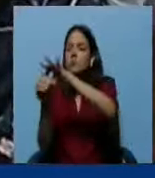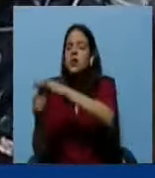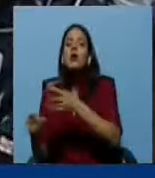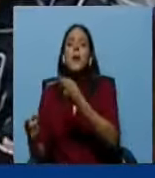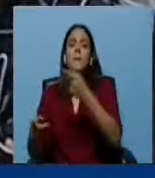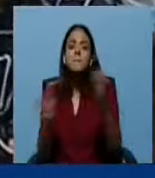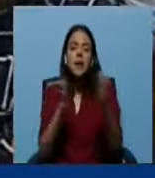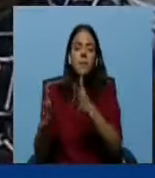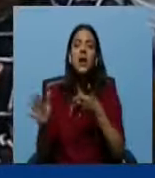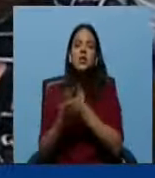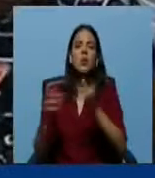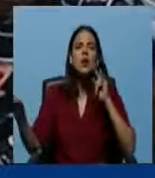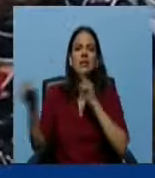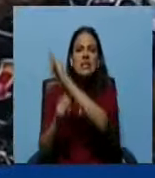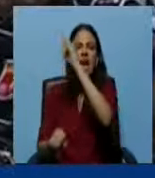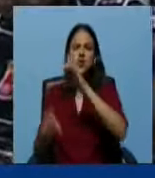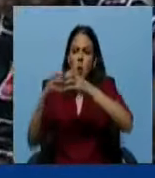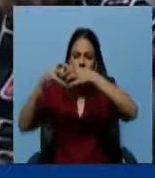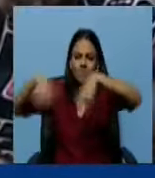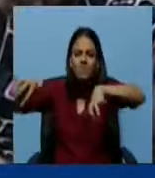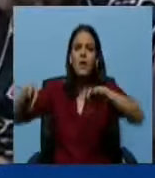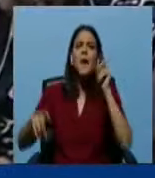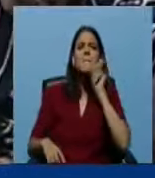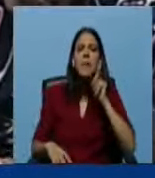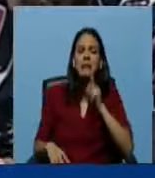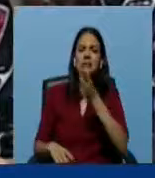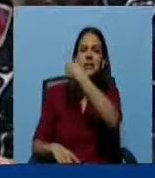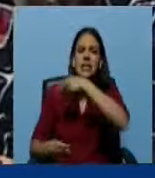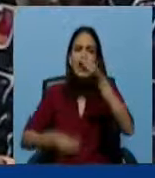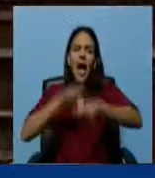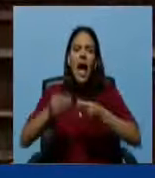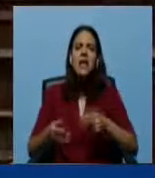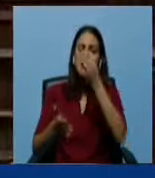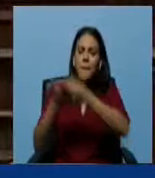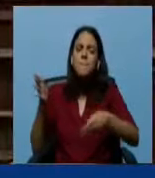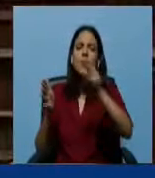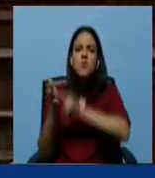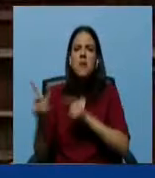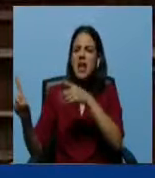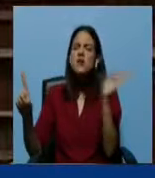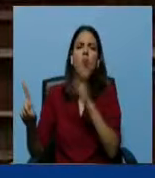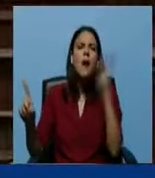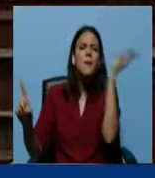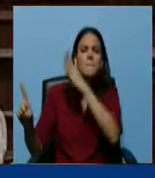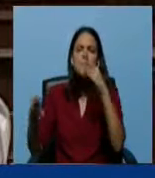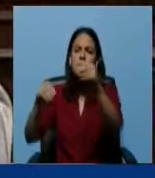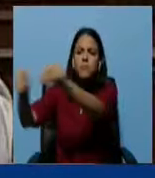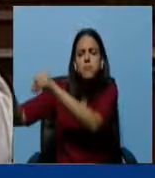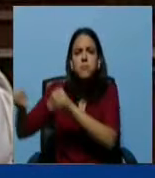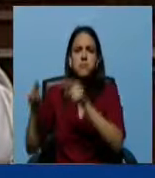división, de la mentira y de la corrupción y la podredumbre. Lo he visto con mis ojos.